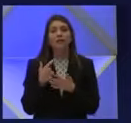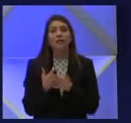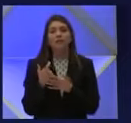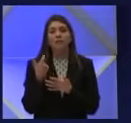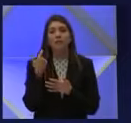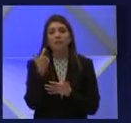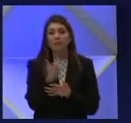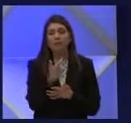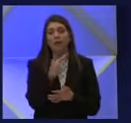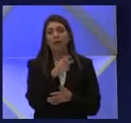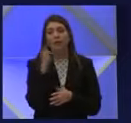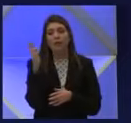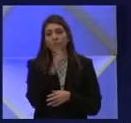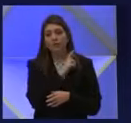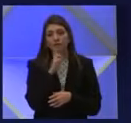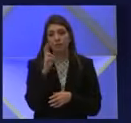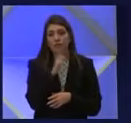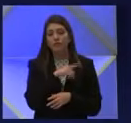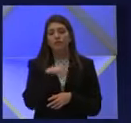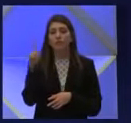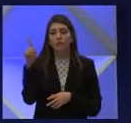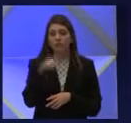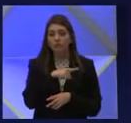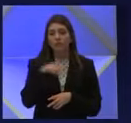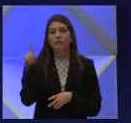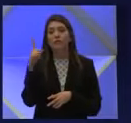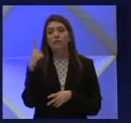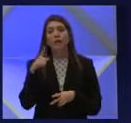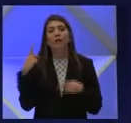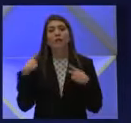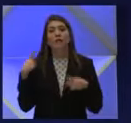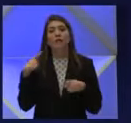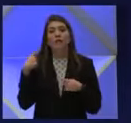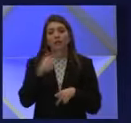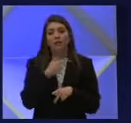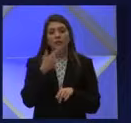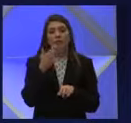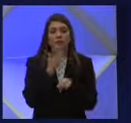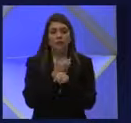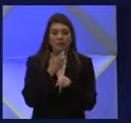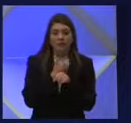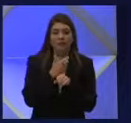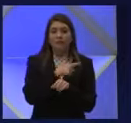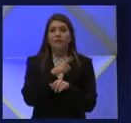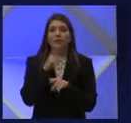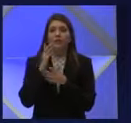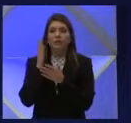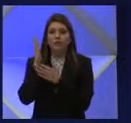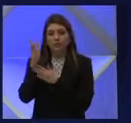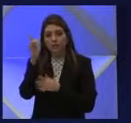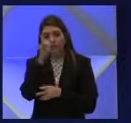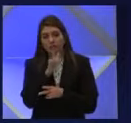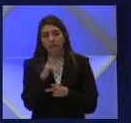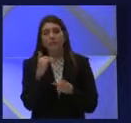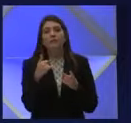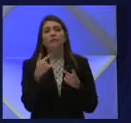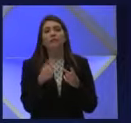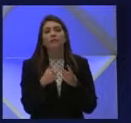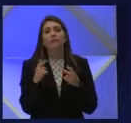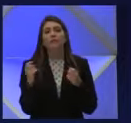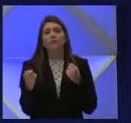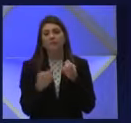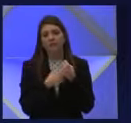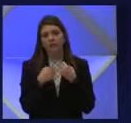a rusia para que sus astronautas estadounidenses y sus astronautas de países